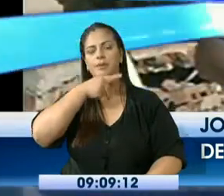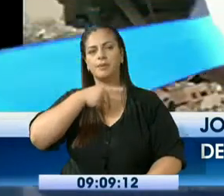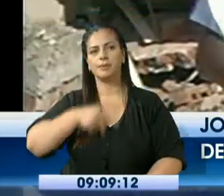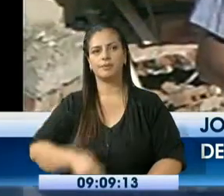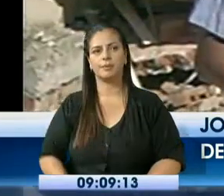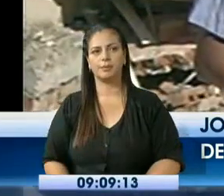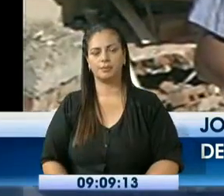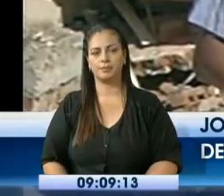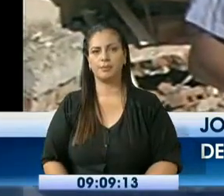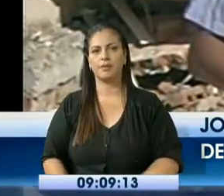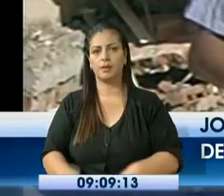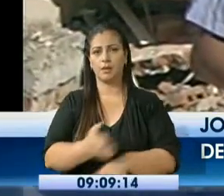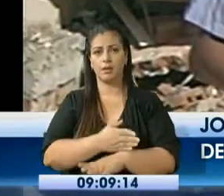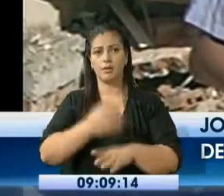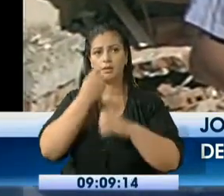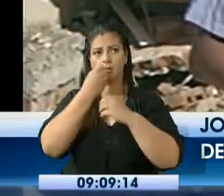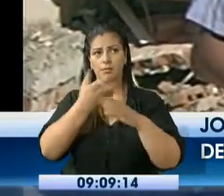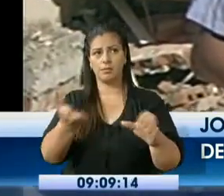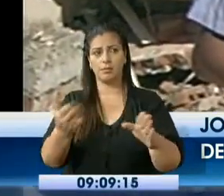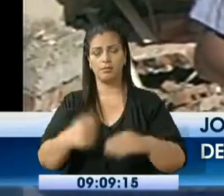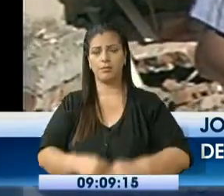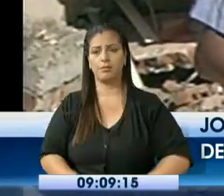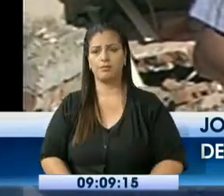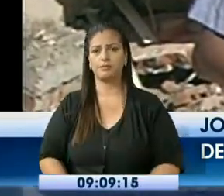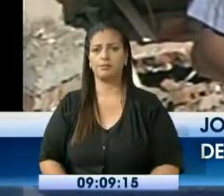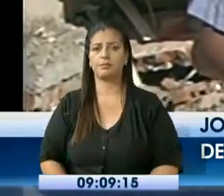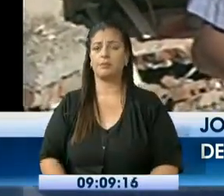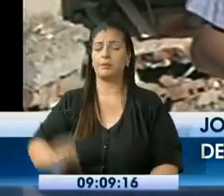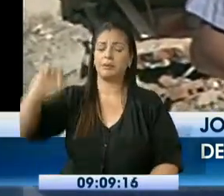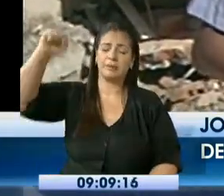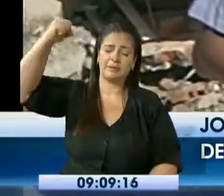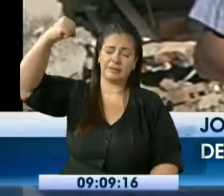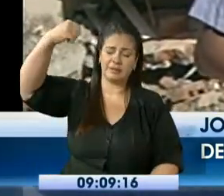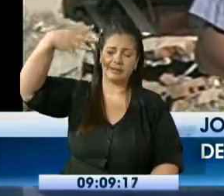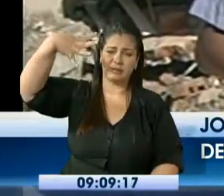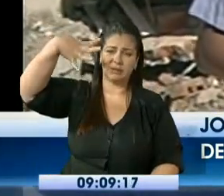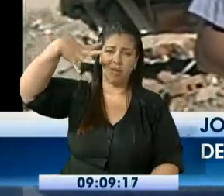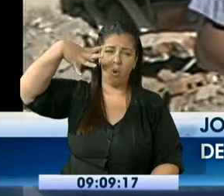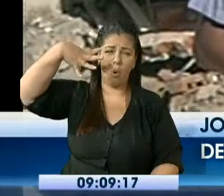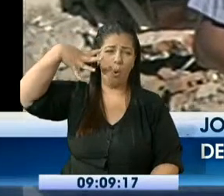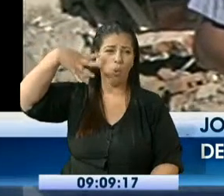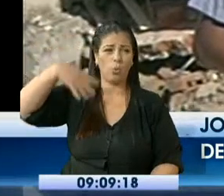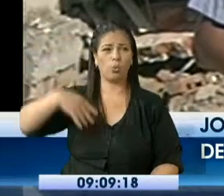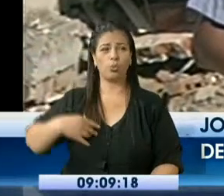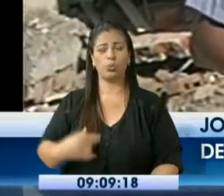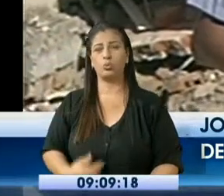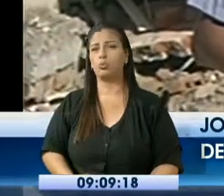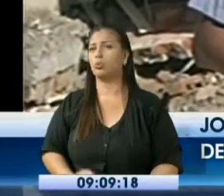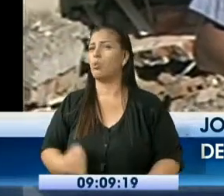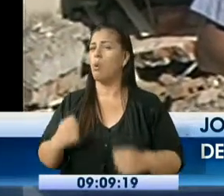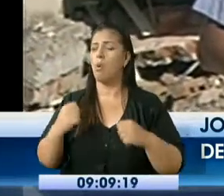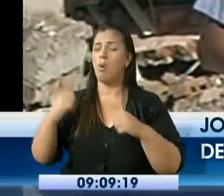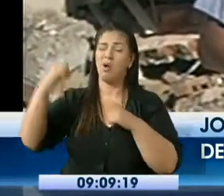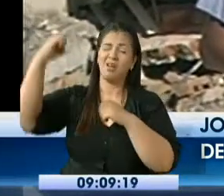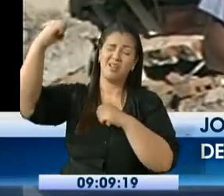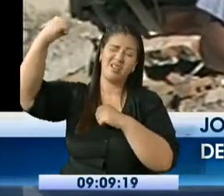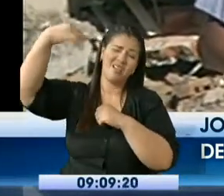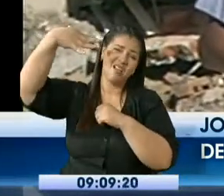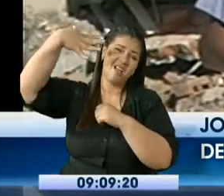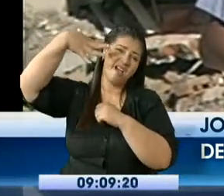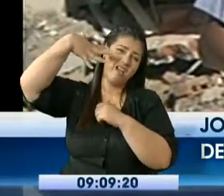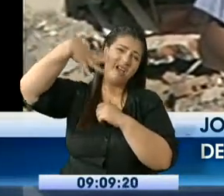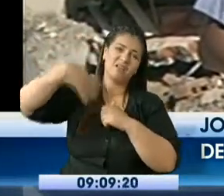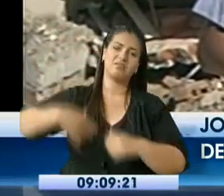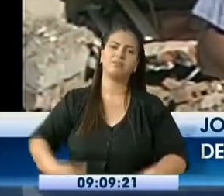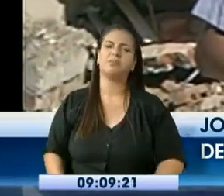Viejo, como les manifestamos. A esta hora de la mañana, el sol ya continúa incrementando su intensidad. Y